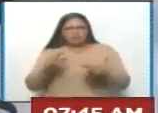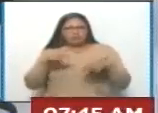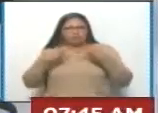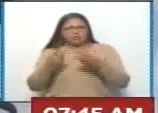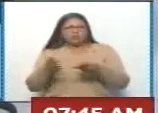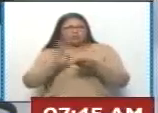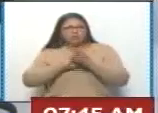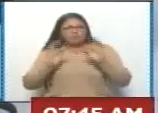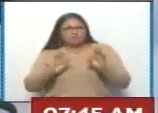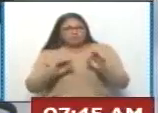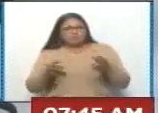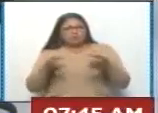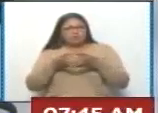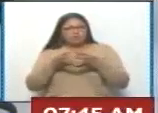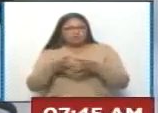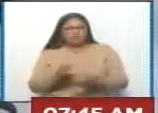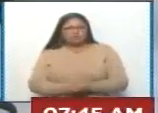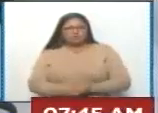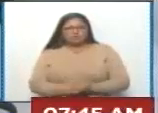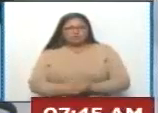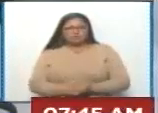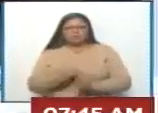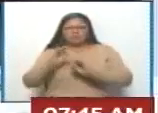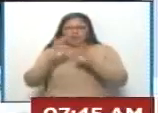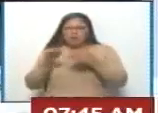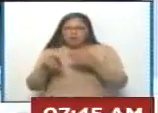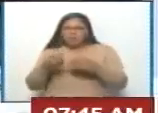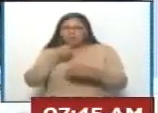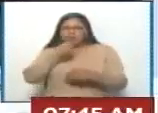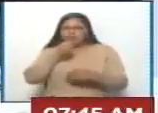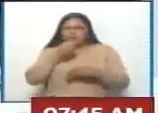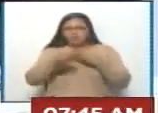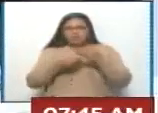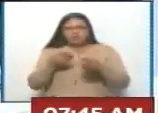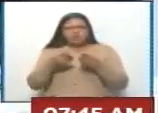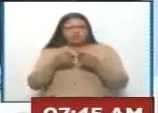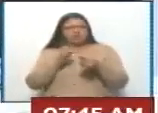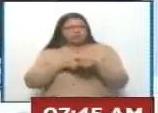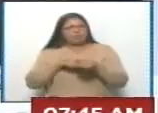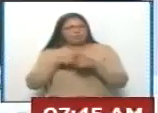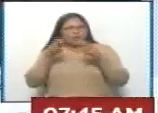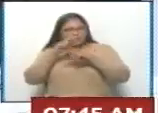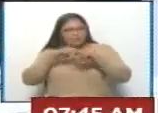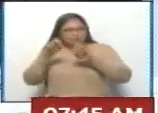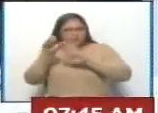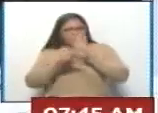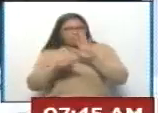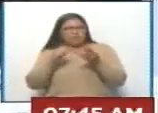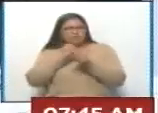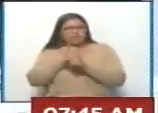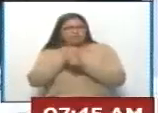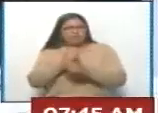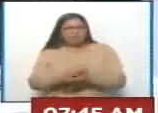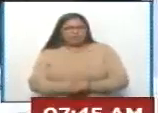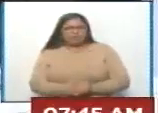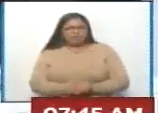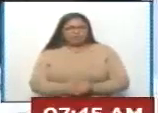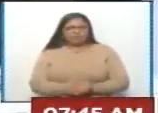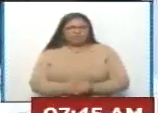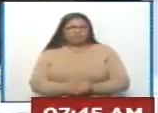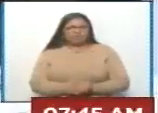los trabajadores del sector privado. De hecho, leí unas declaraciones hace poco y hablaban de revisión del esquema laboral que están realizando ellos